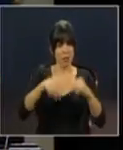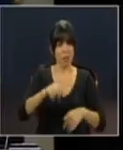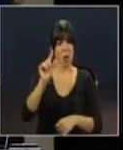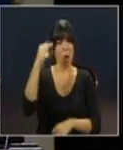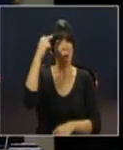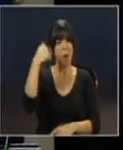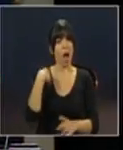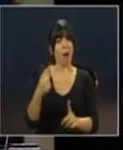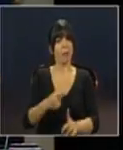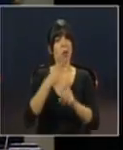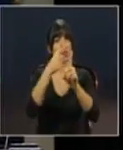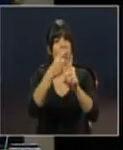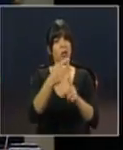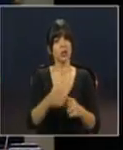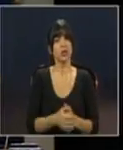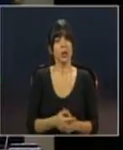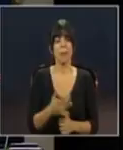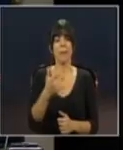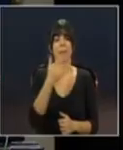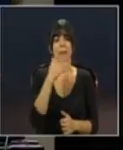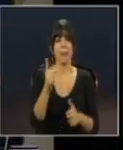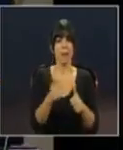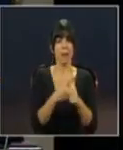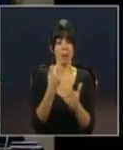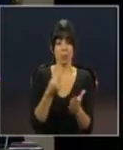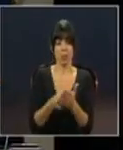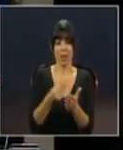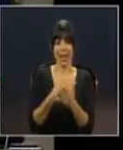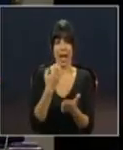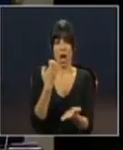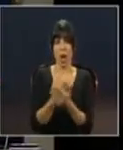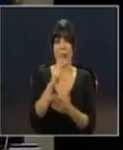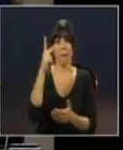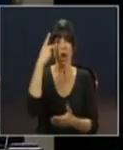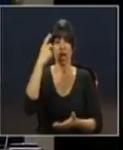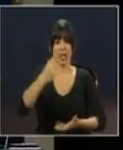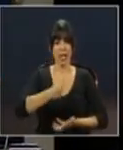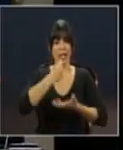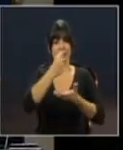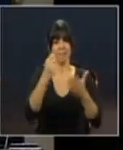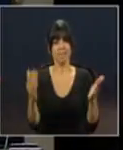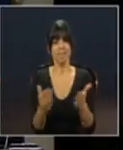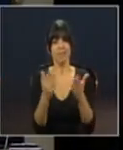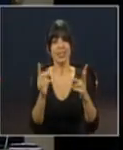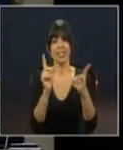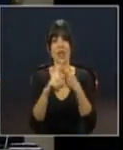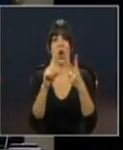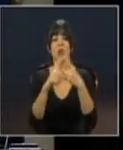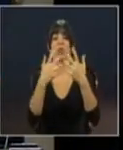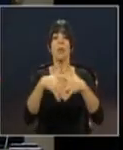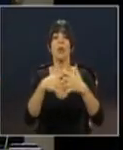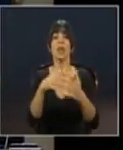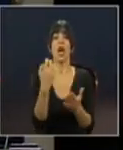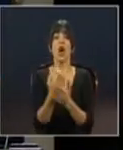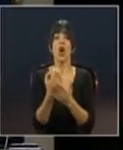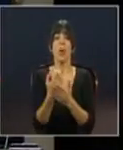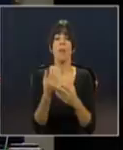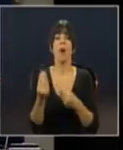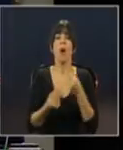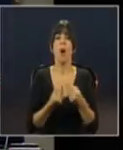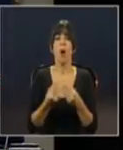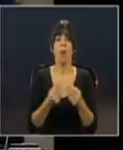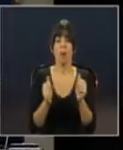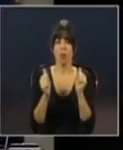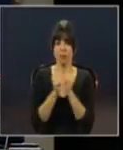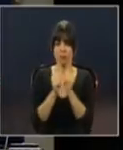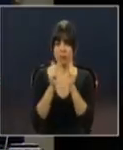gobierno destinar preferentemente sus recursos económicos y políticos a encender el segundo motor de la economía mediante el adecuado